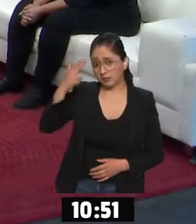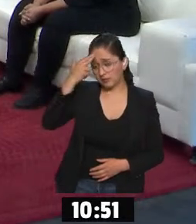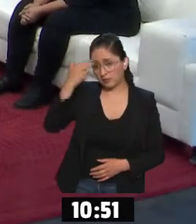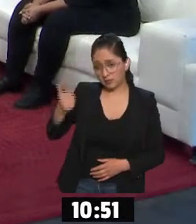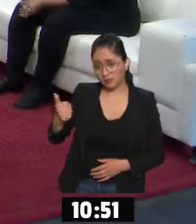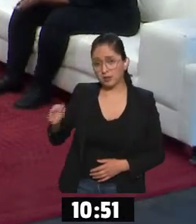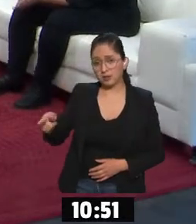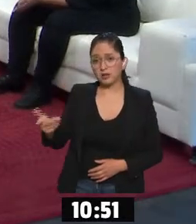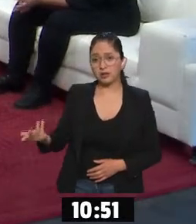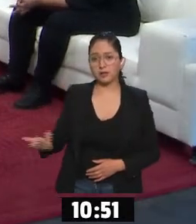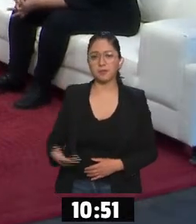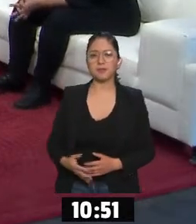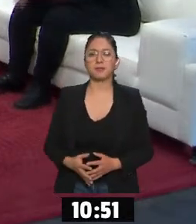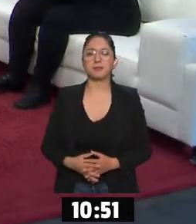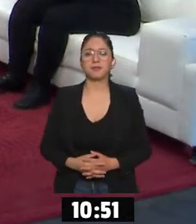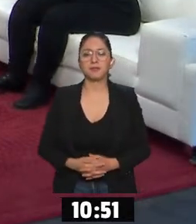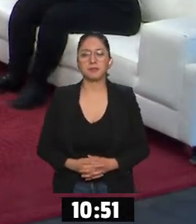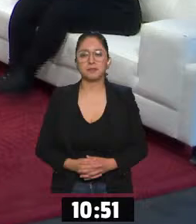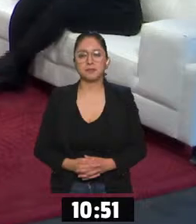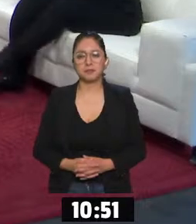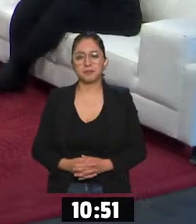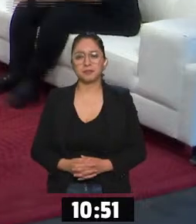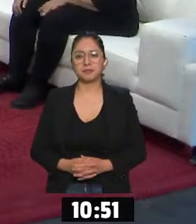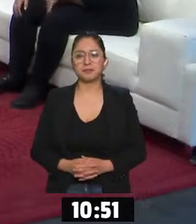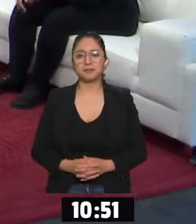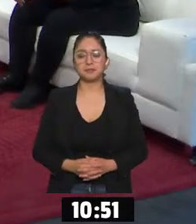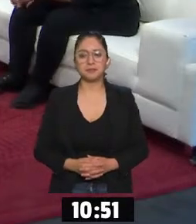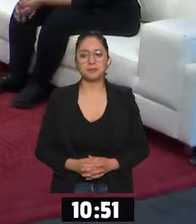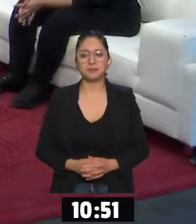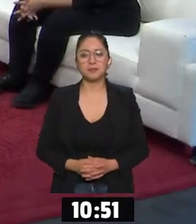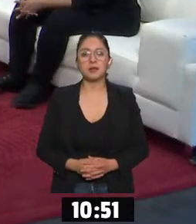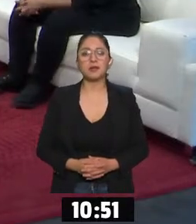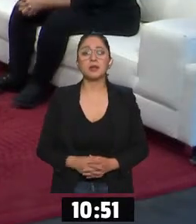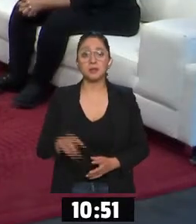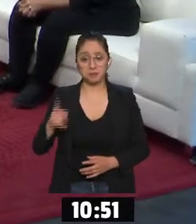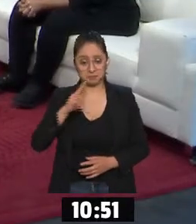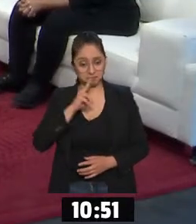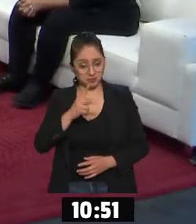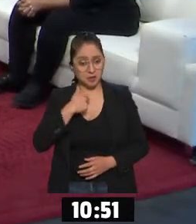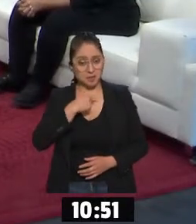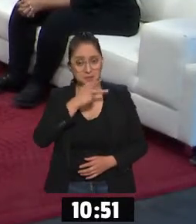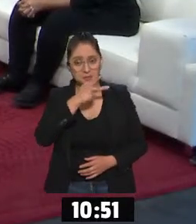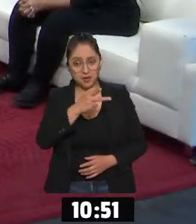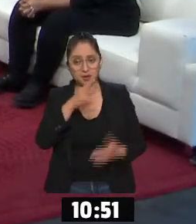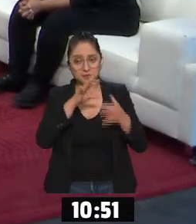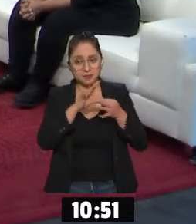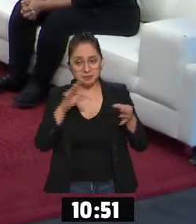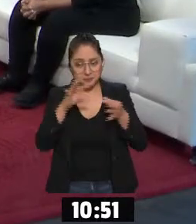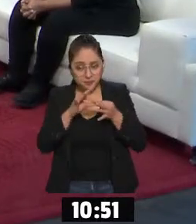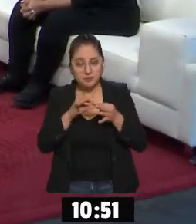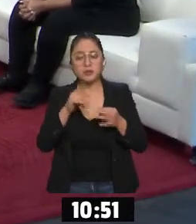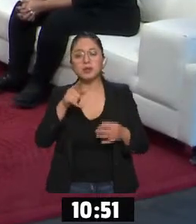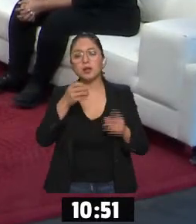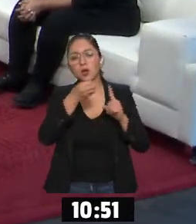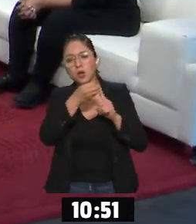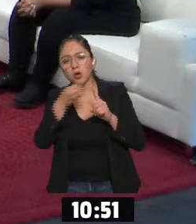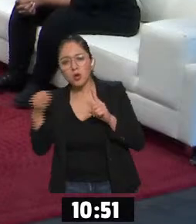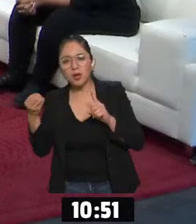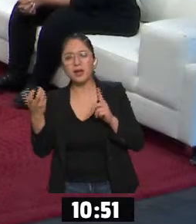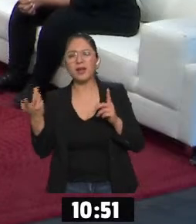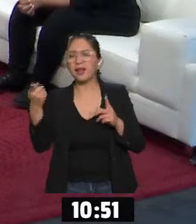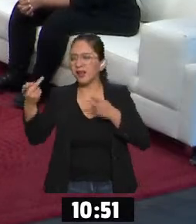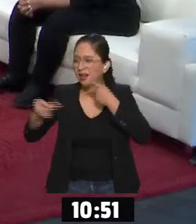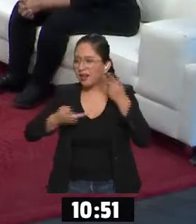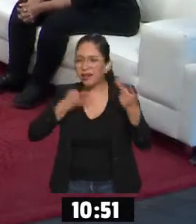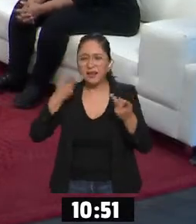Farah. ¿Se fija? Farah. ¿Cómo? Lo que está diciendo Farah, que sí tiene mucho que ver. ¿Se acuerda de Farah Fawcett? Señora, ¿cómo se pone?